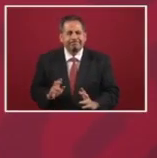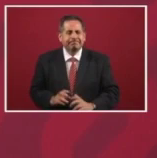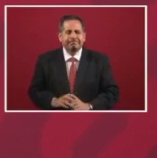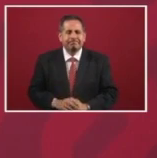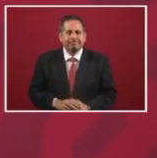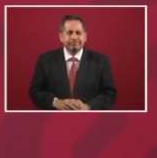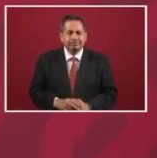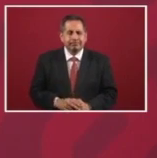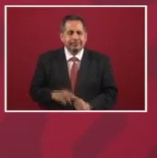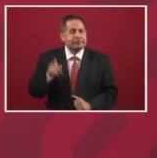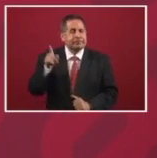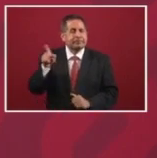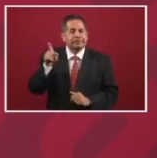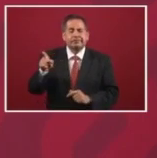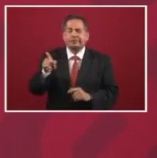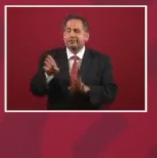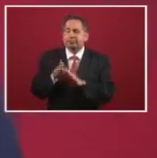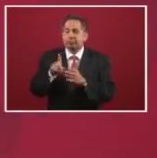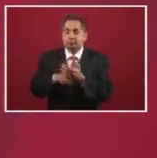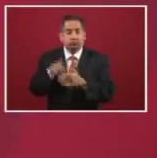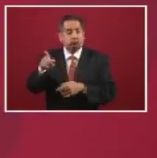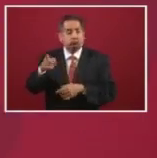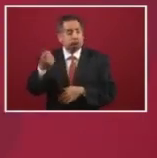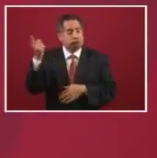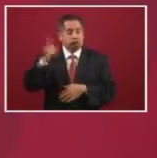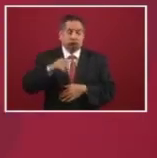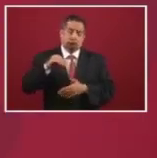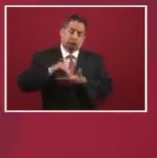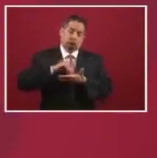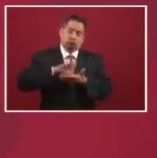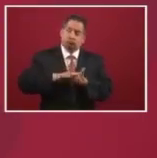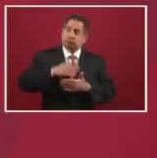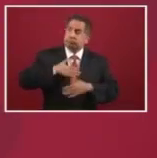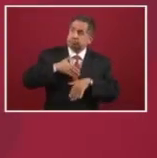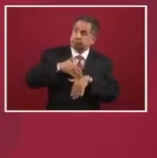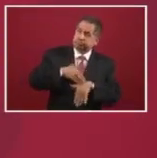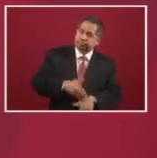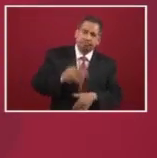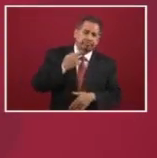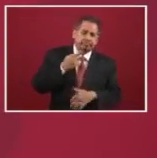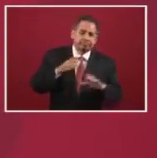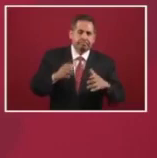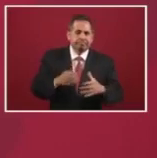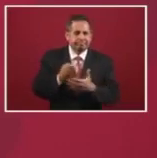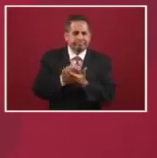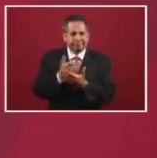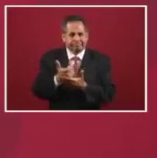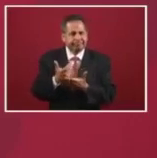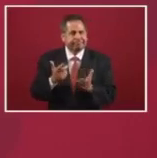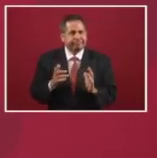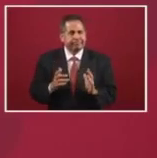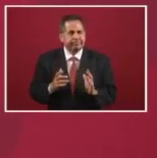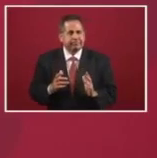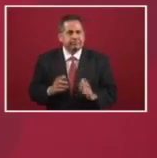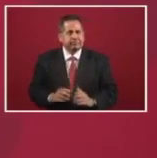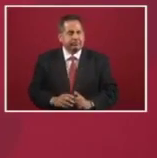Esos organismos fueron los que impusieron la política económica neoliberal,